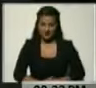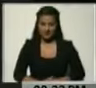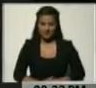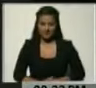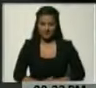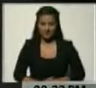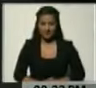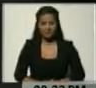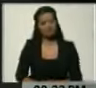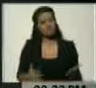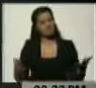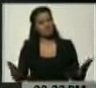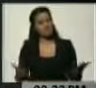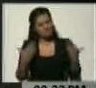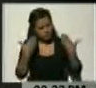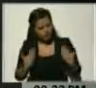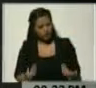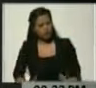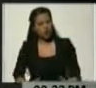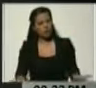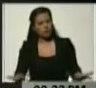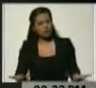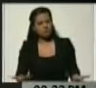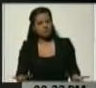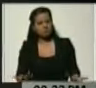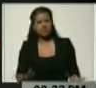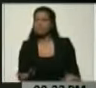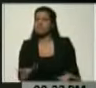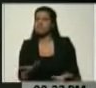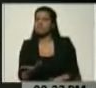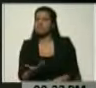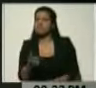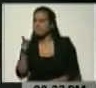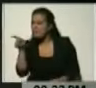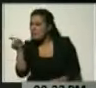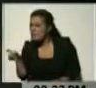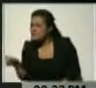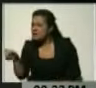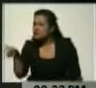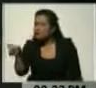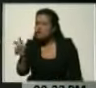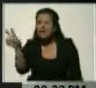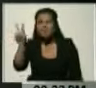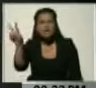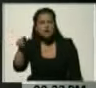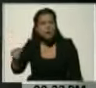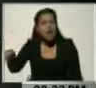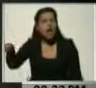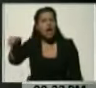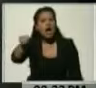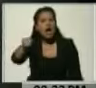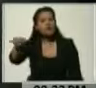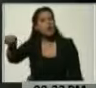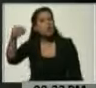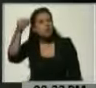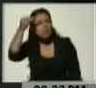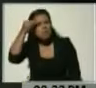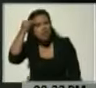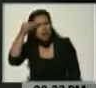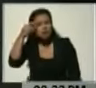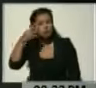Y yo verdaderamente no creo que el pueblo venezolano piense o esté